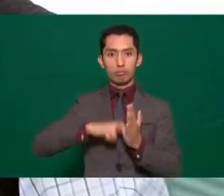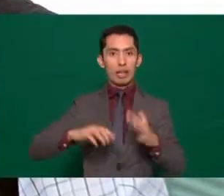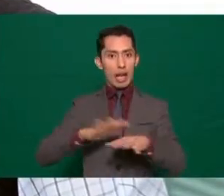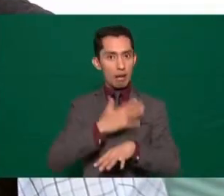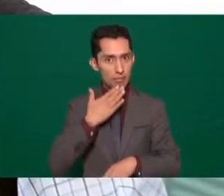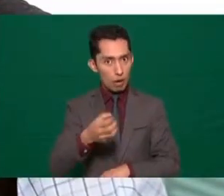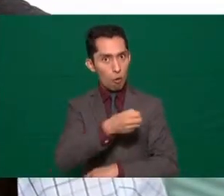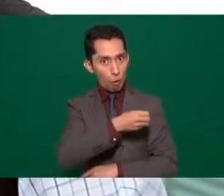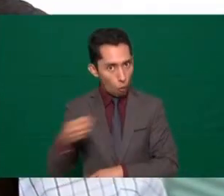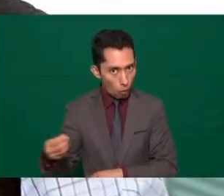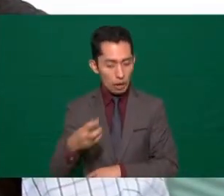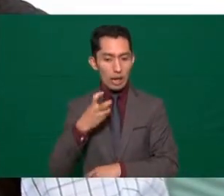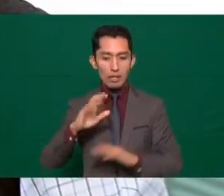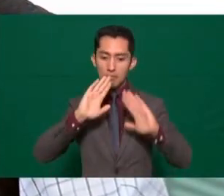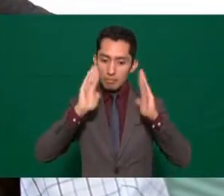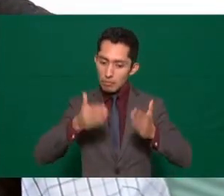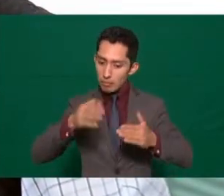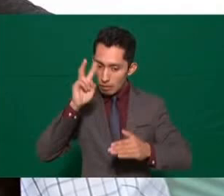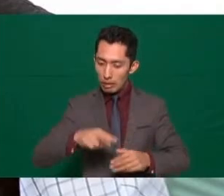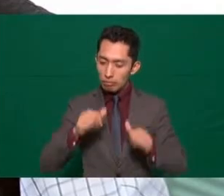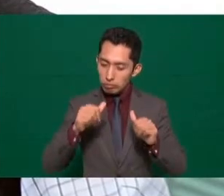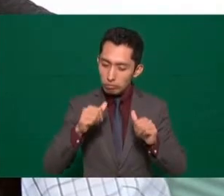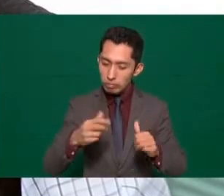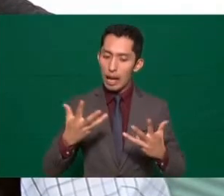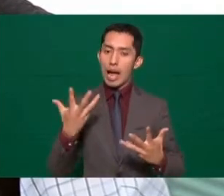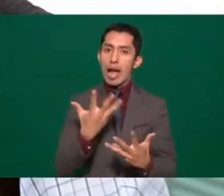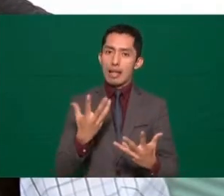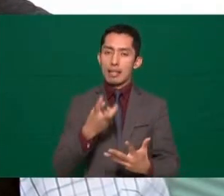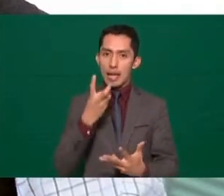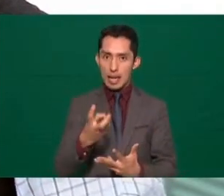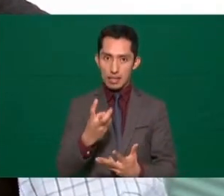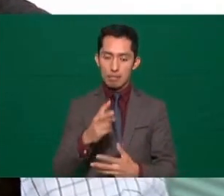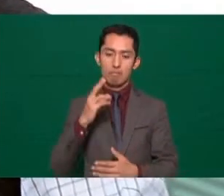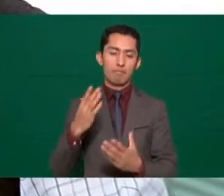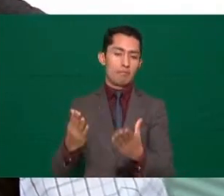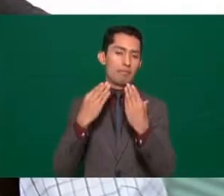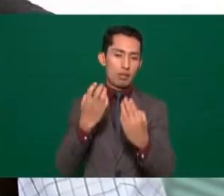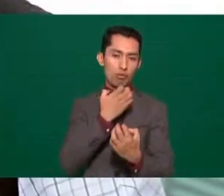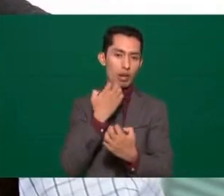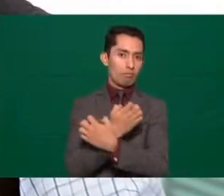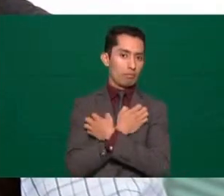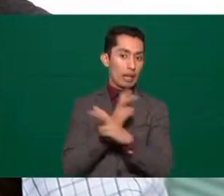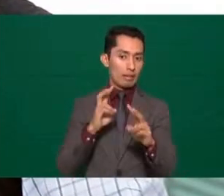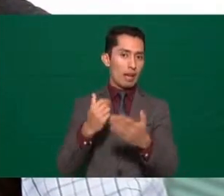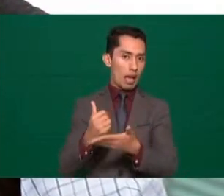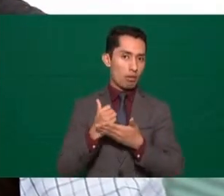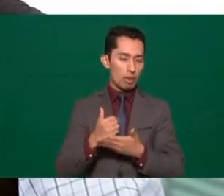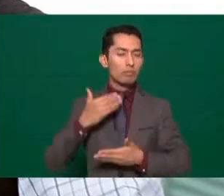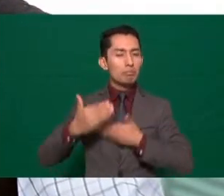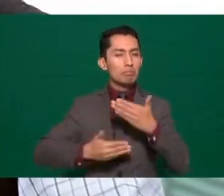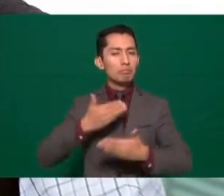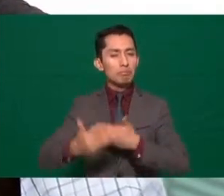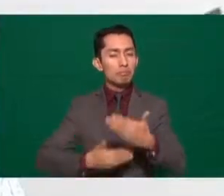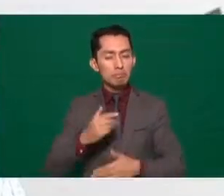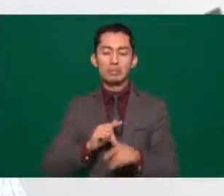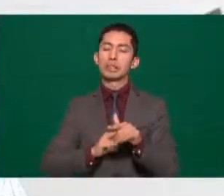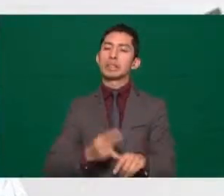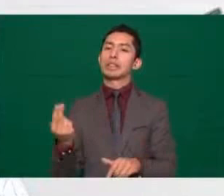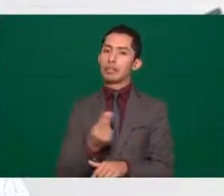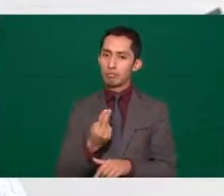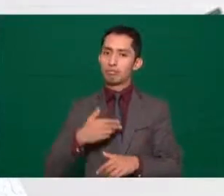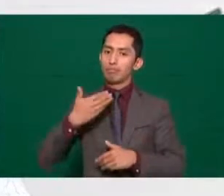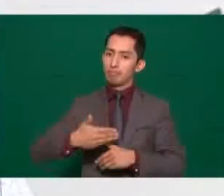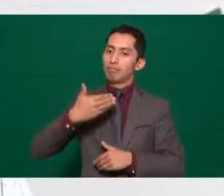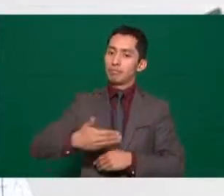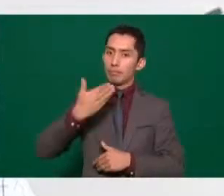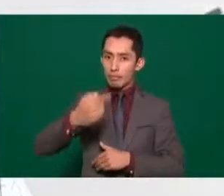orden, de la dedicación, y entonces entendemos con el paso de los días que el trabajo continuo, cimentado en